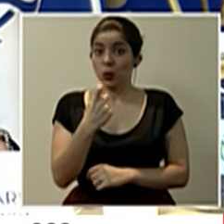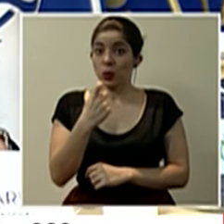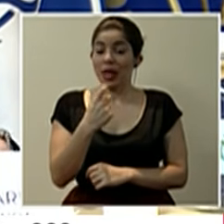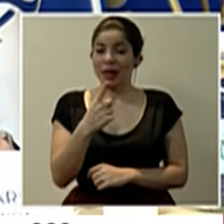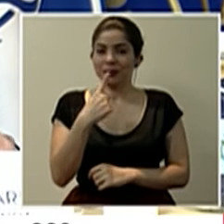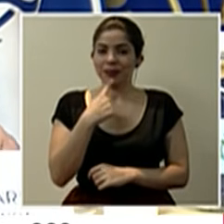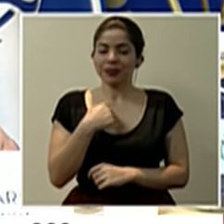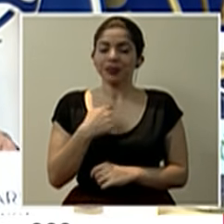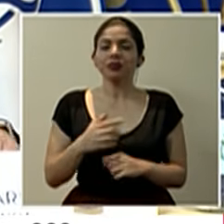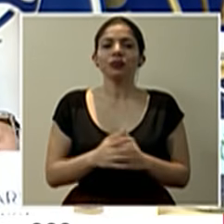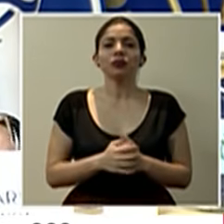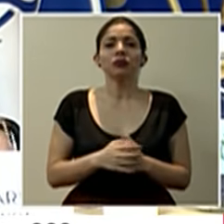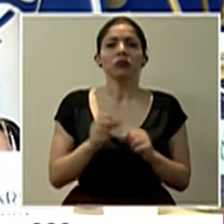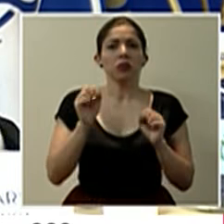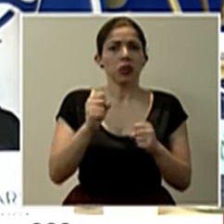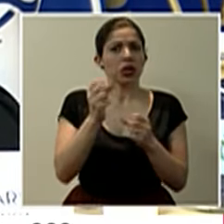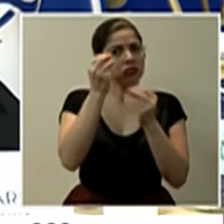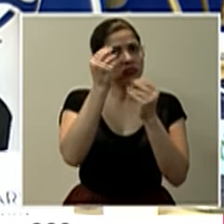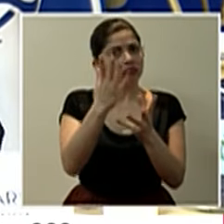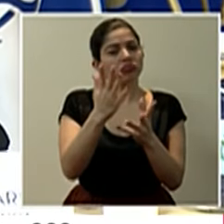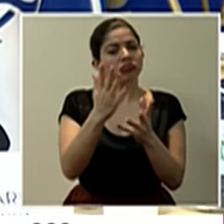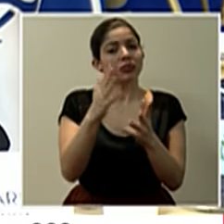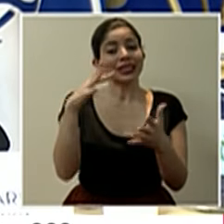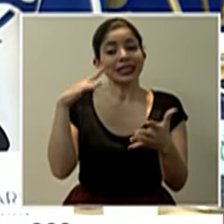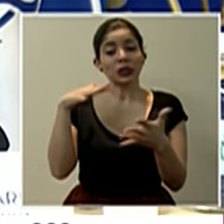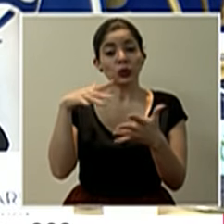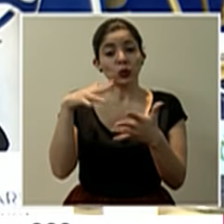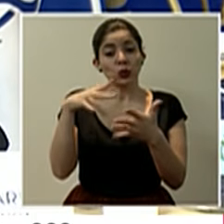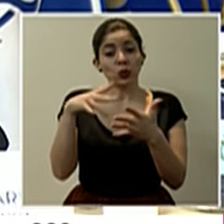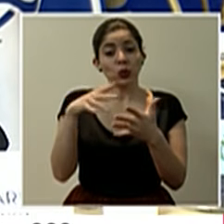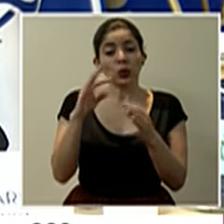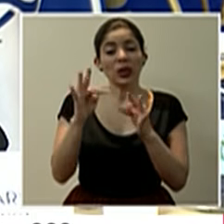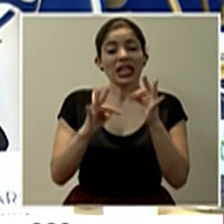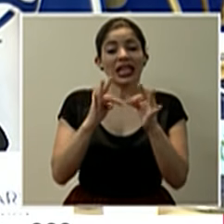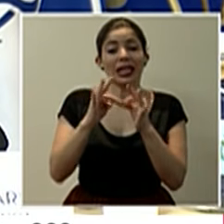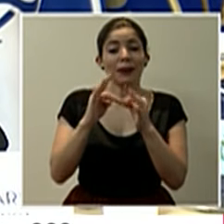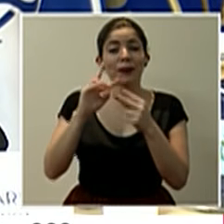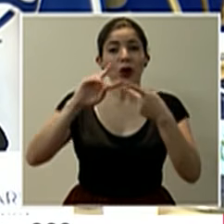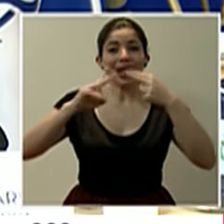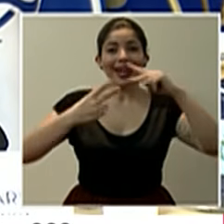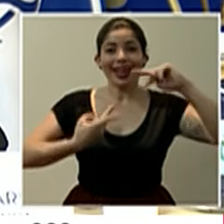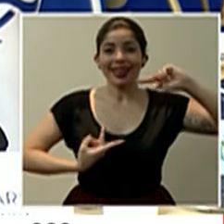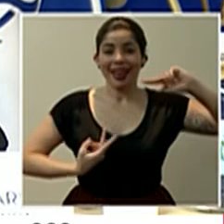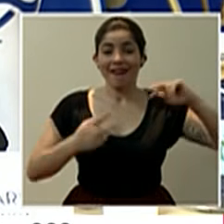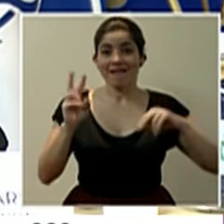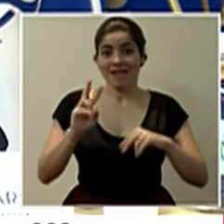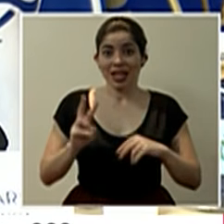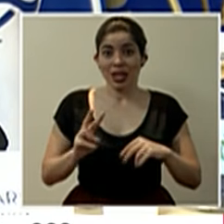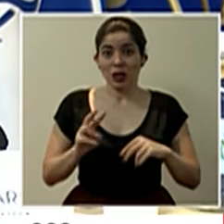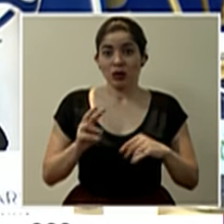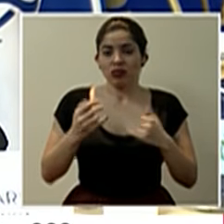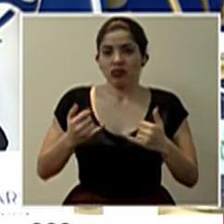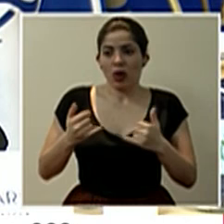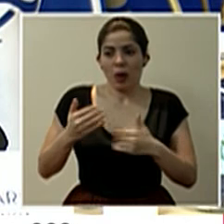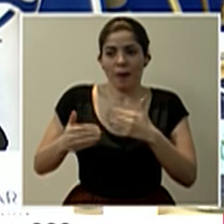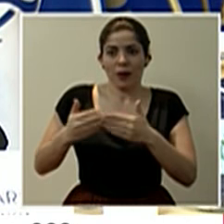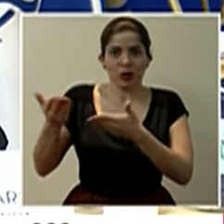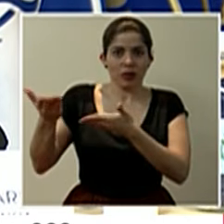me hacías, pues te puedo adelantar que el estudio de caracterización genética del virus, pues ya está en camino,